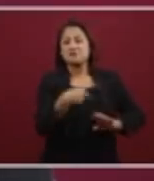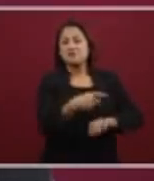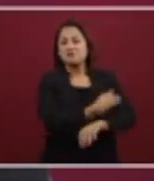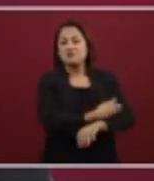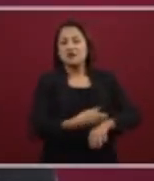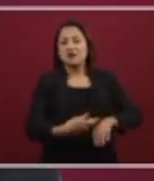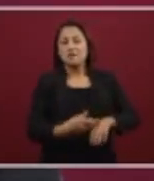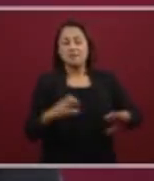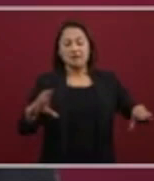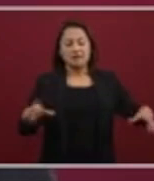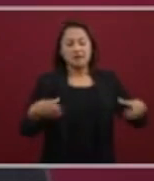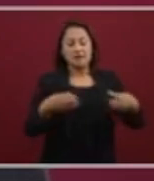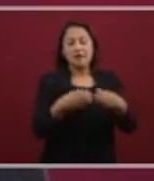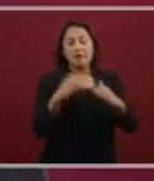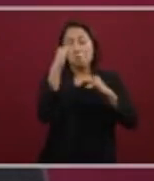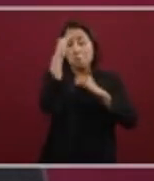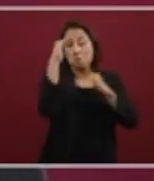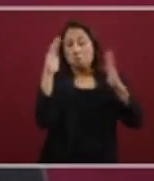de oligarcas.